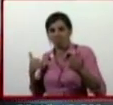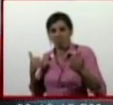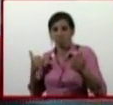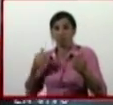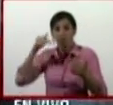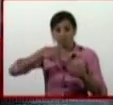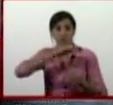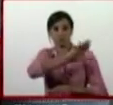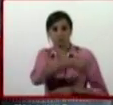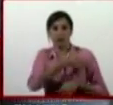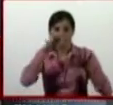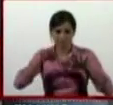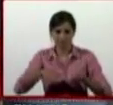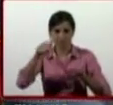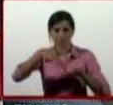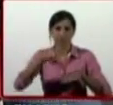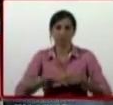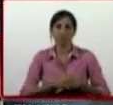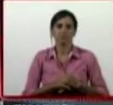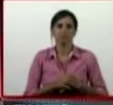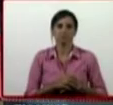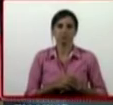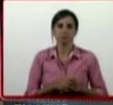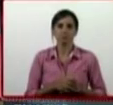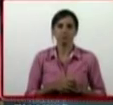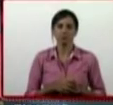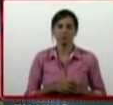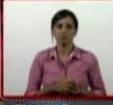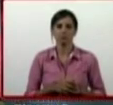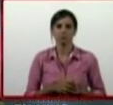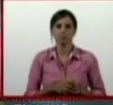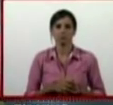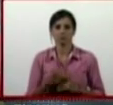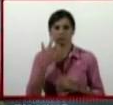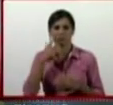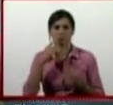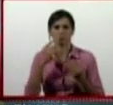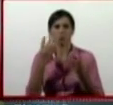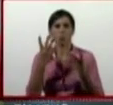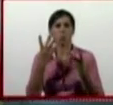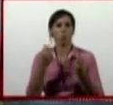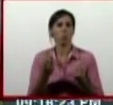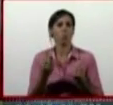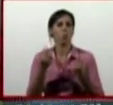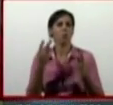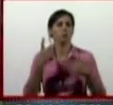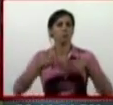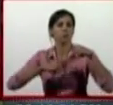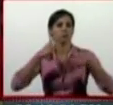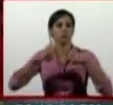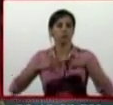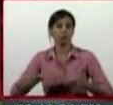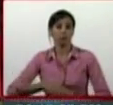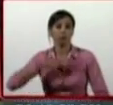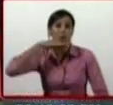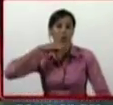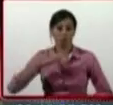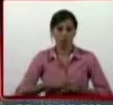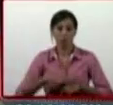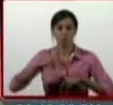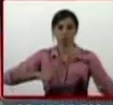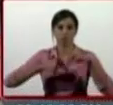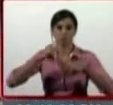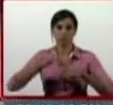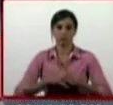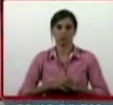universidad que está, cuando medimos los niveles de producción, está full el nivel de producción